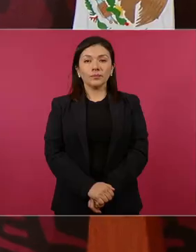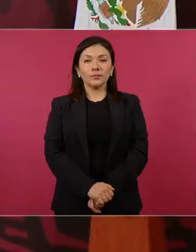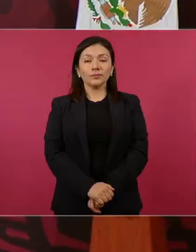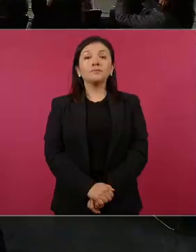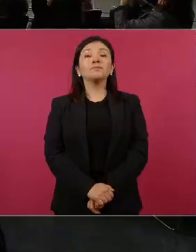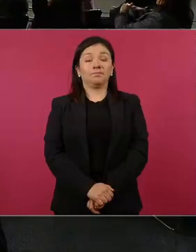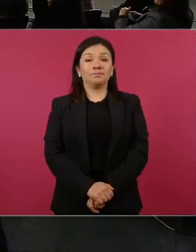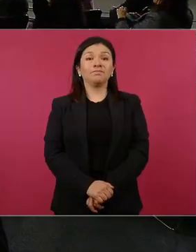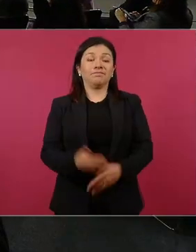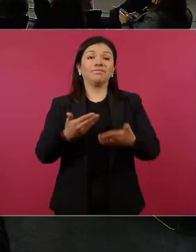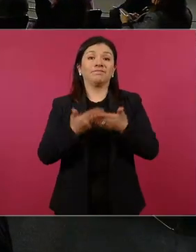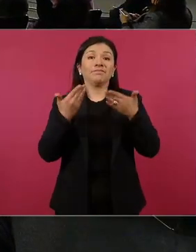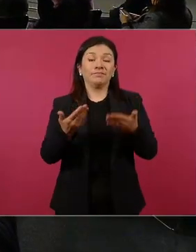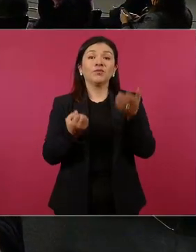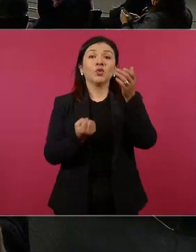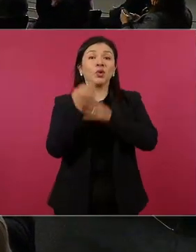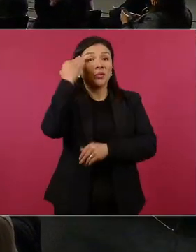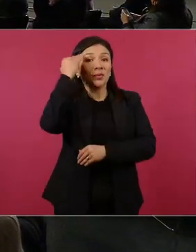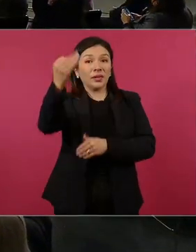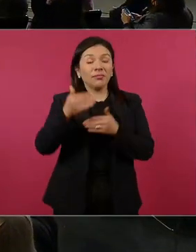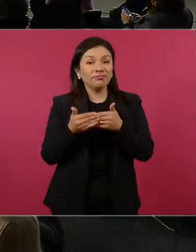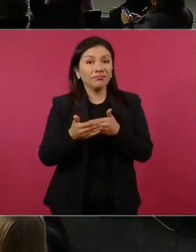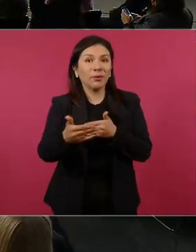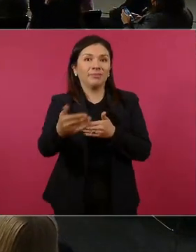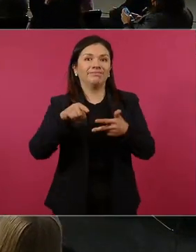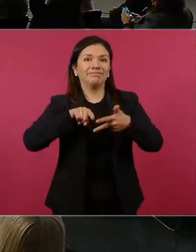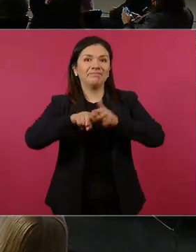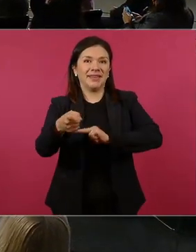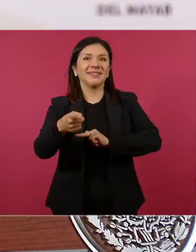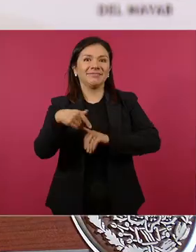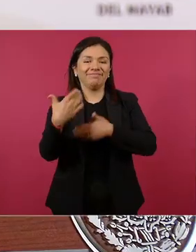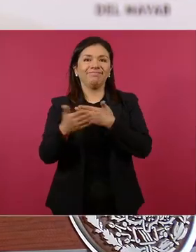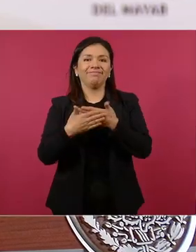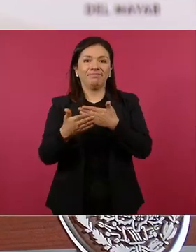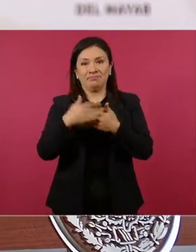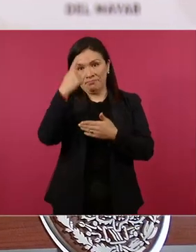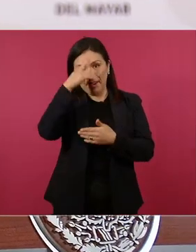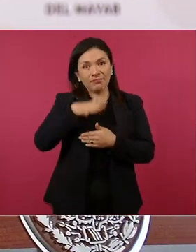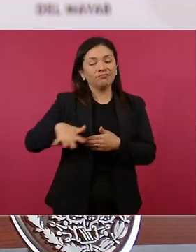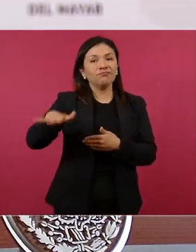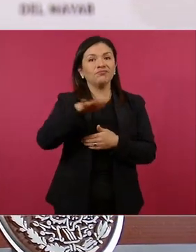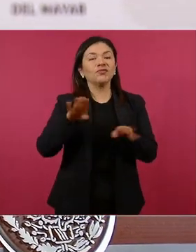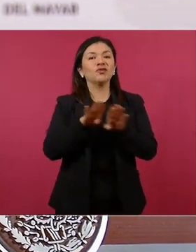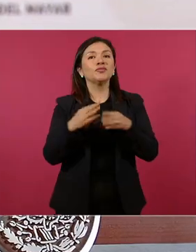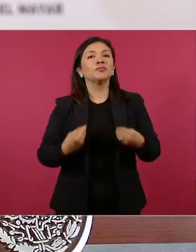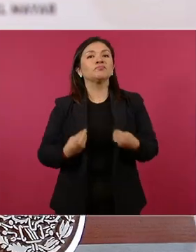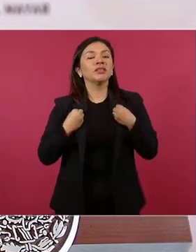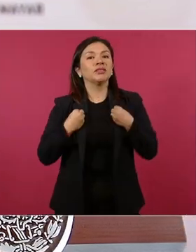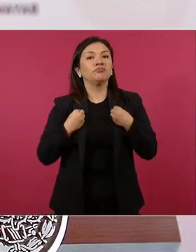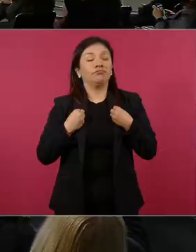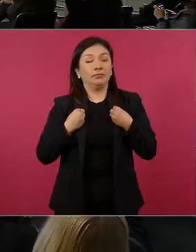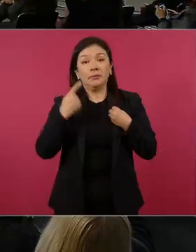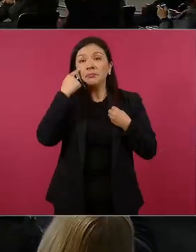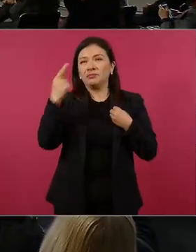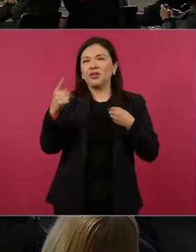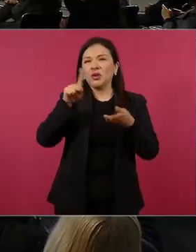Estamos por iniciar una etapa nueva en la vida pública y así regresa